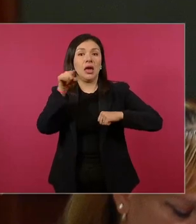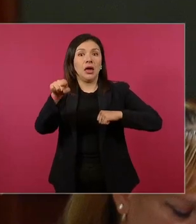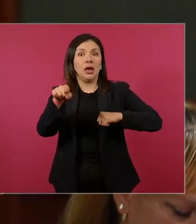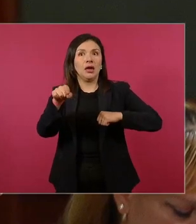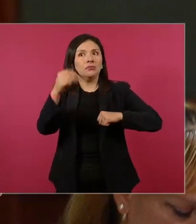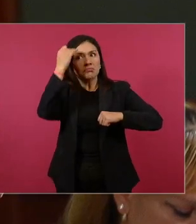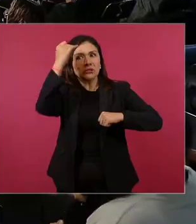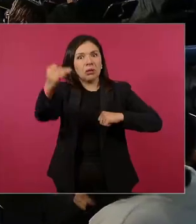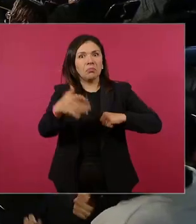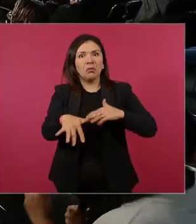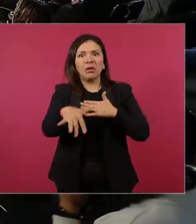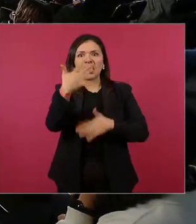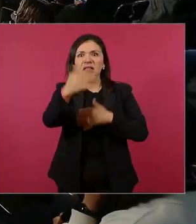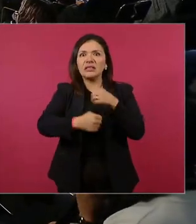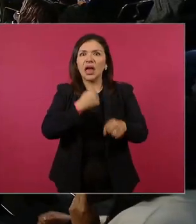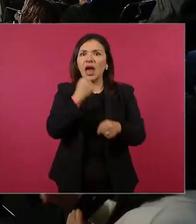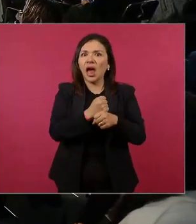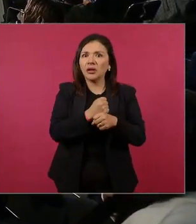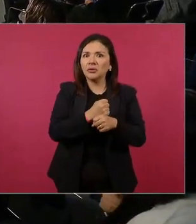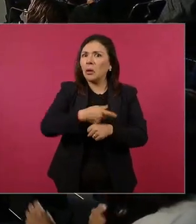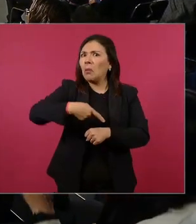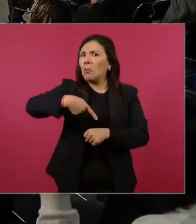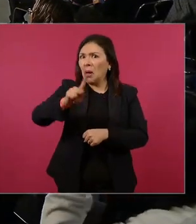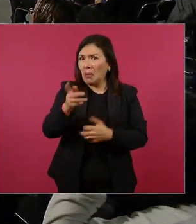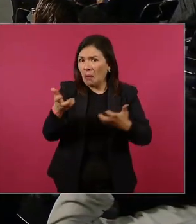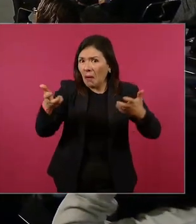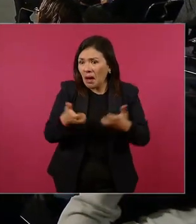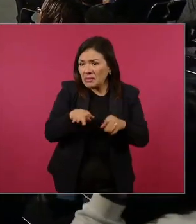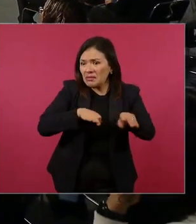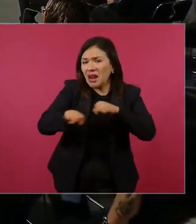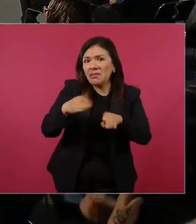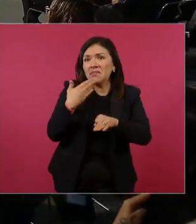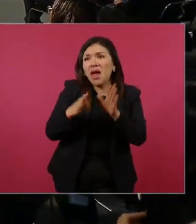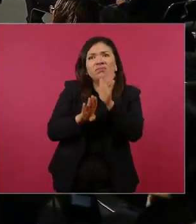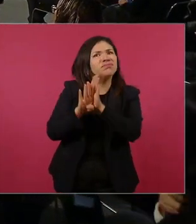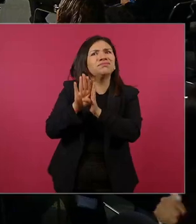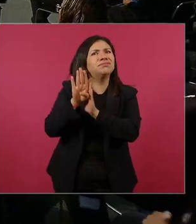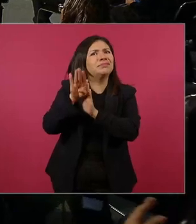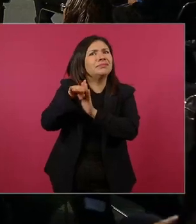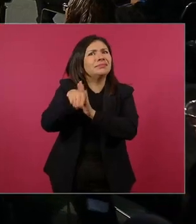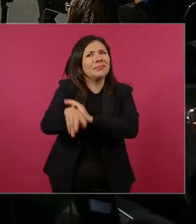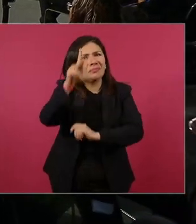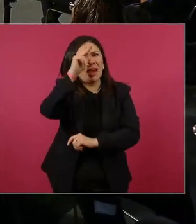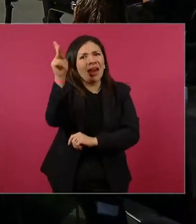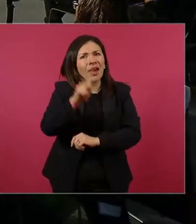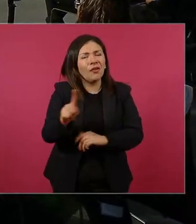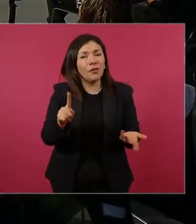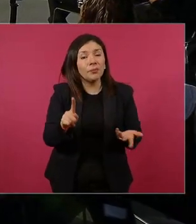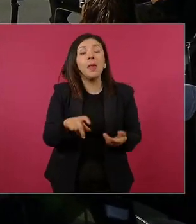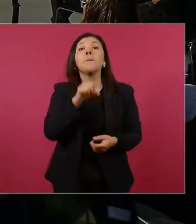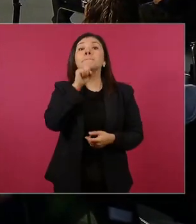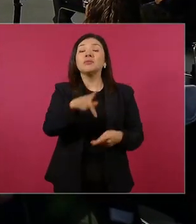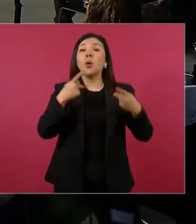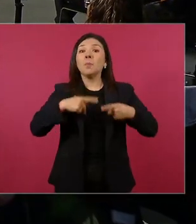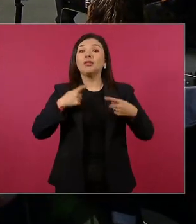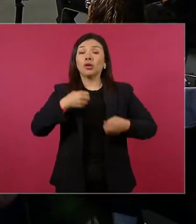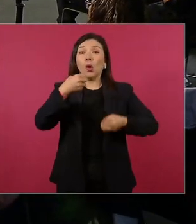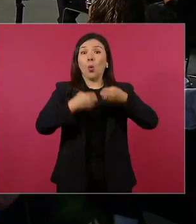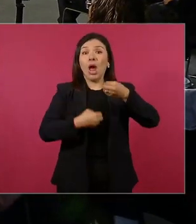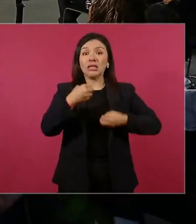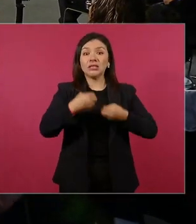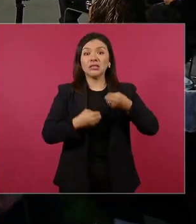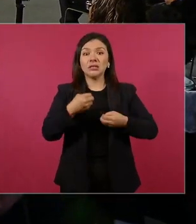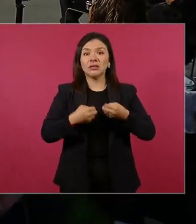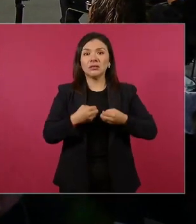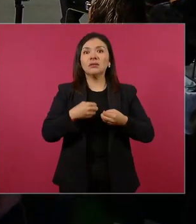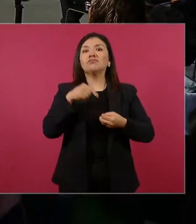15 años, con unos resultados terriblemente malos. Y también los jueces